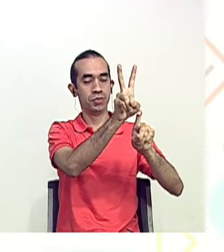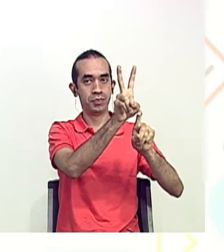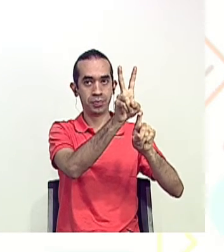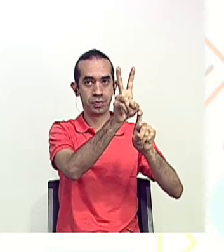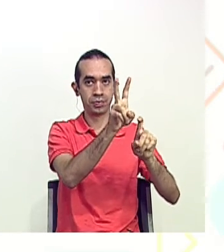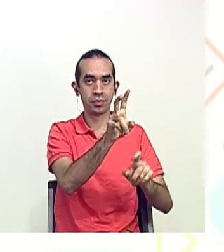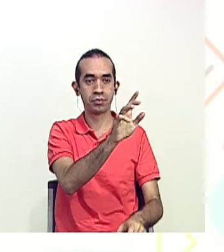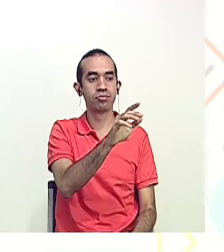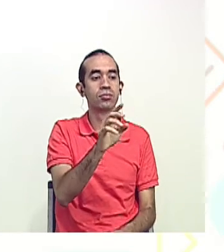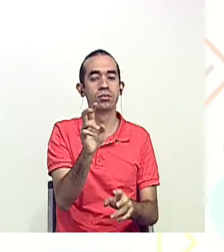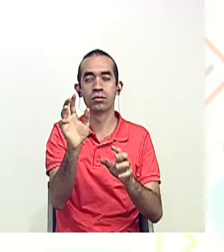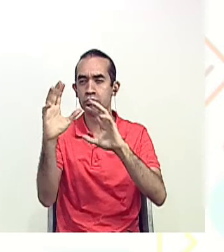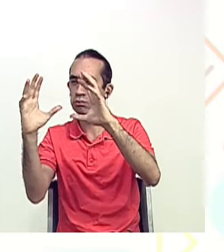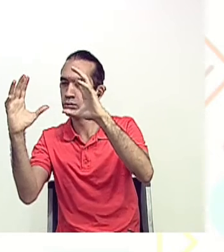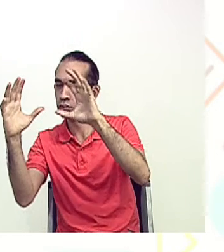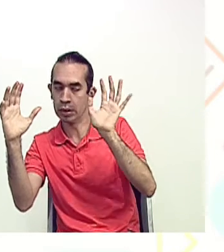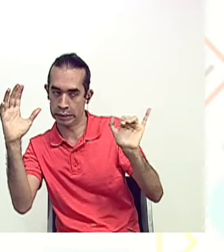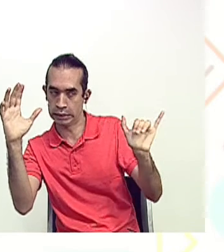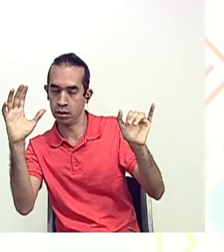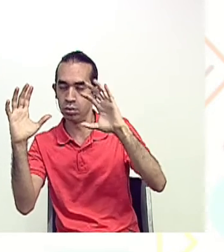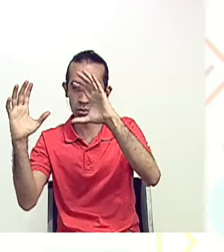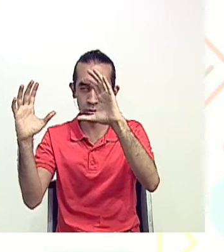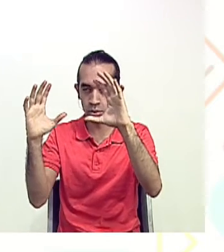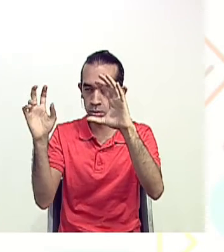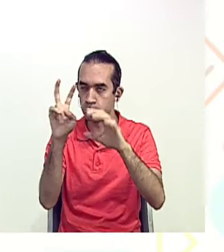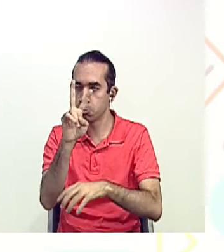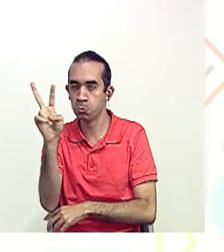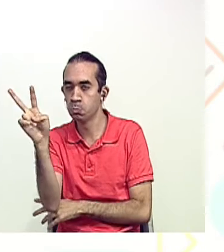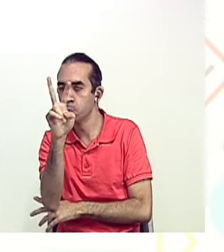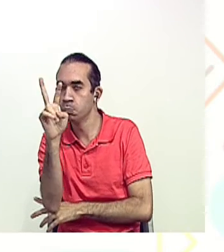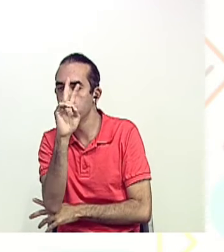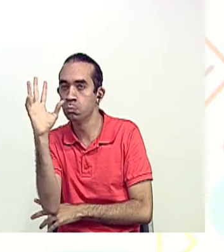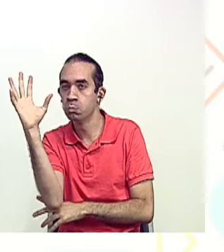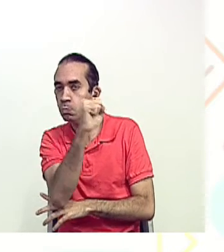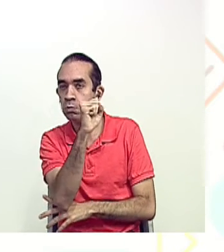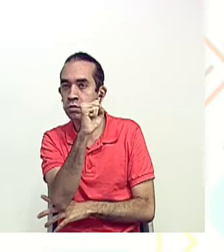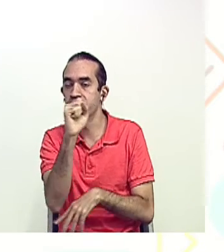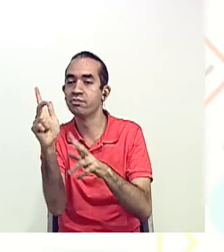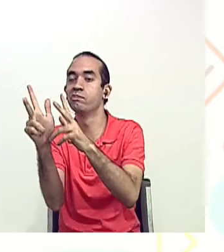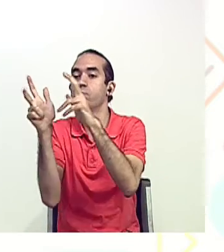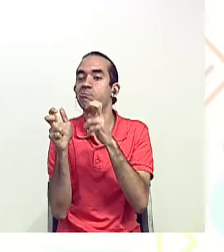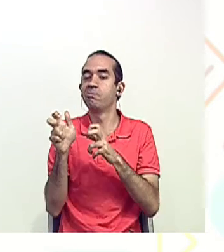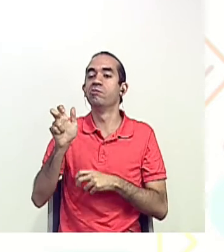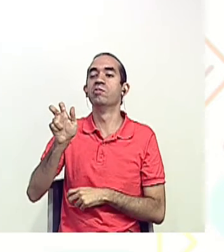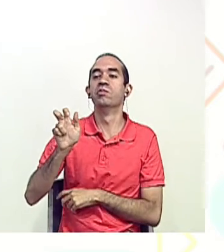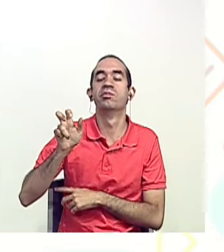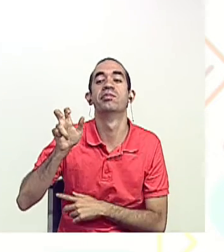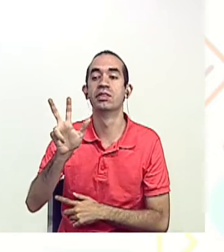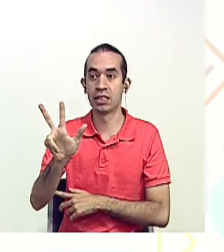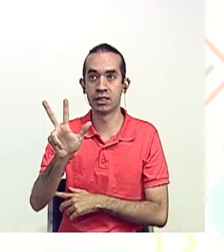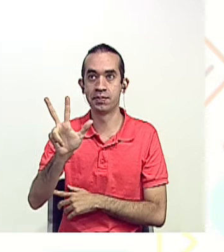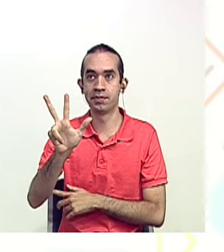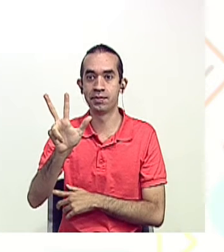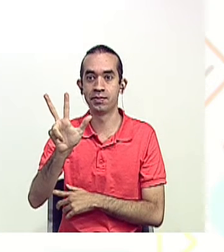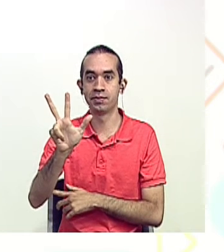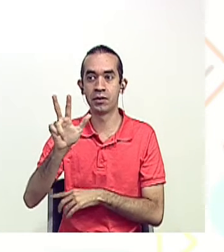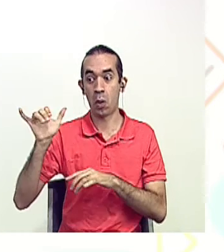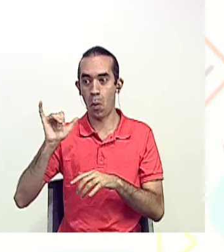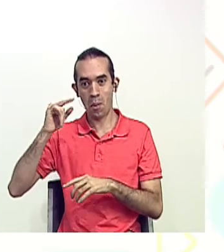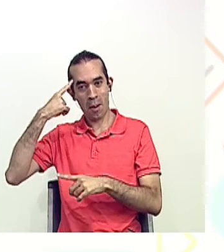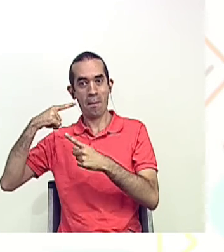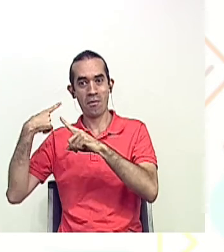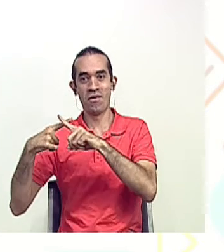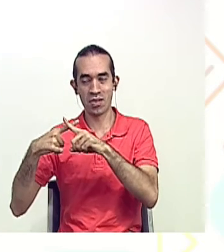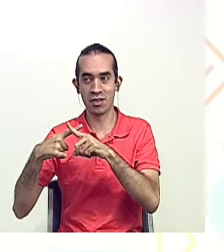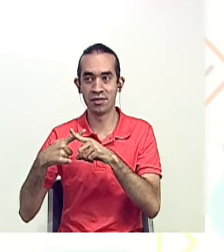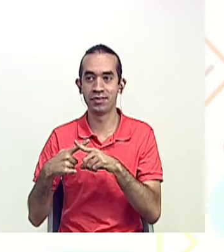observamos detenidamente en el segundo, entendemos que ellos tienen un factor común 3.